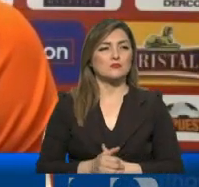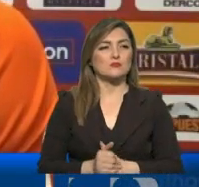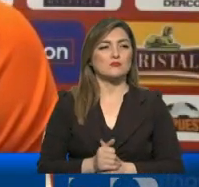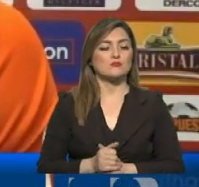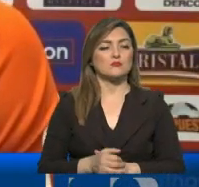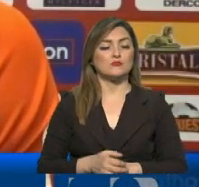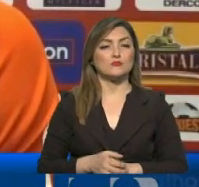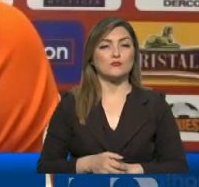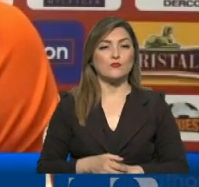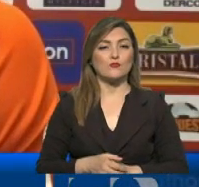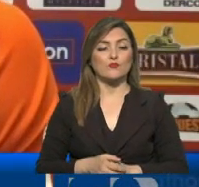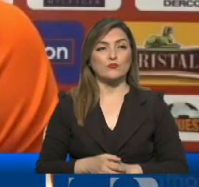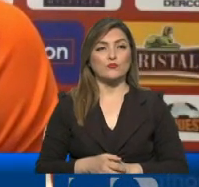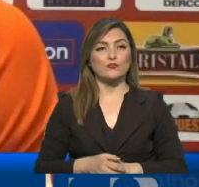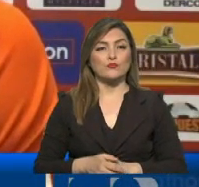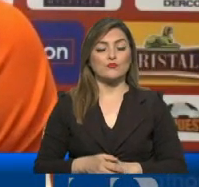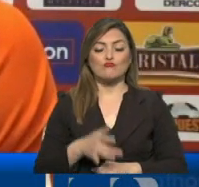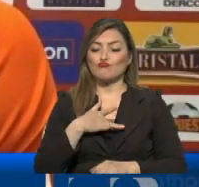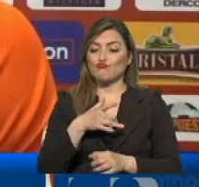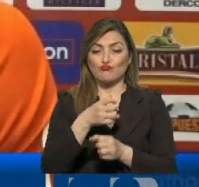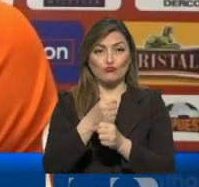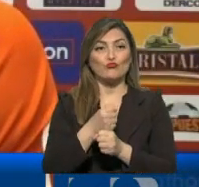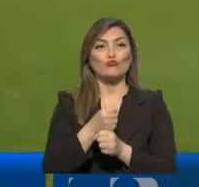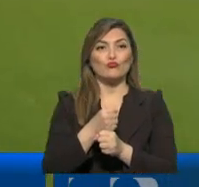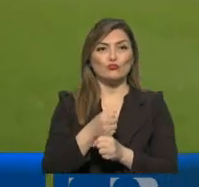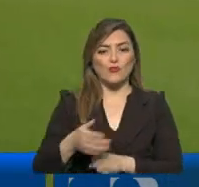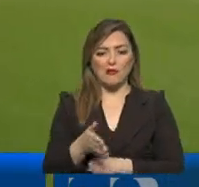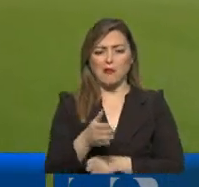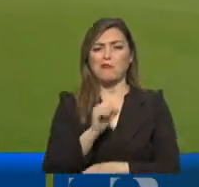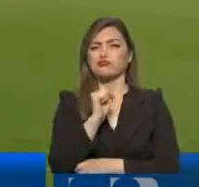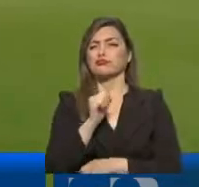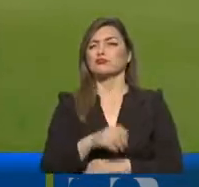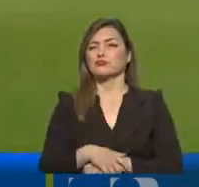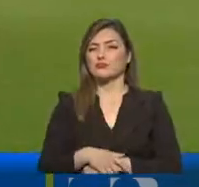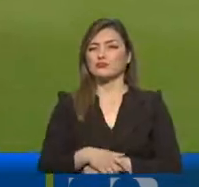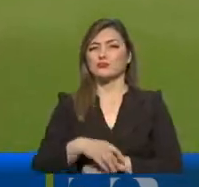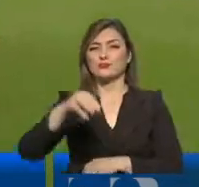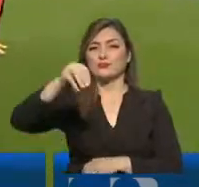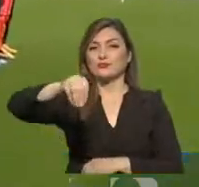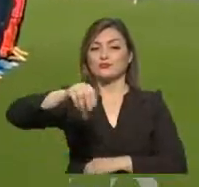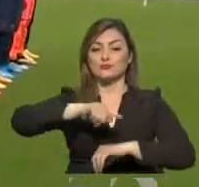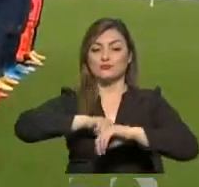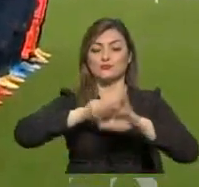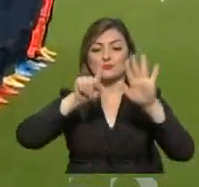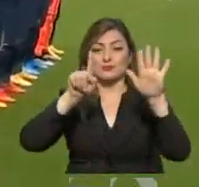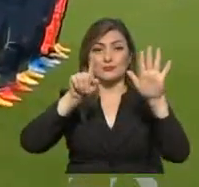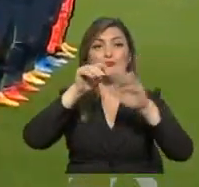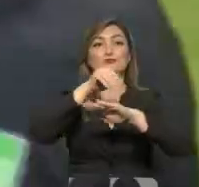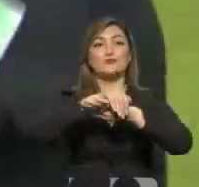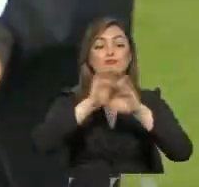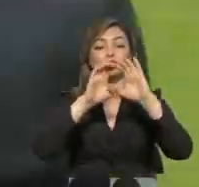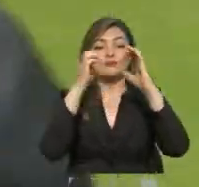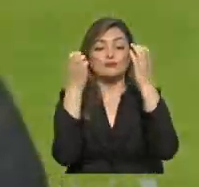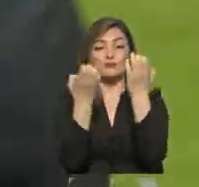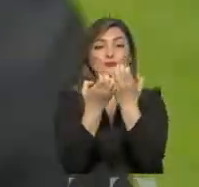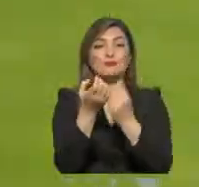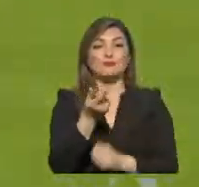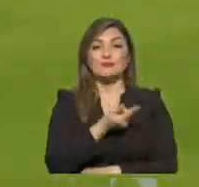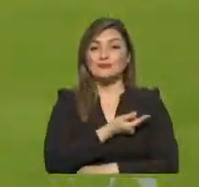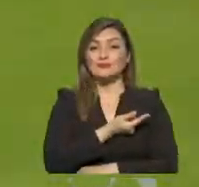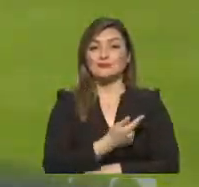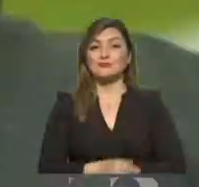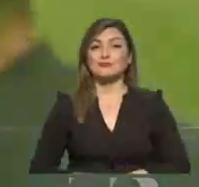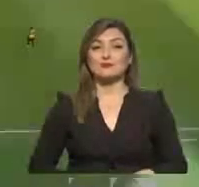que nos levantaremos. El partido será este martes a las 16 horas en el Estadio Rodrigo Paz